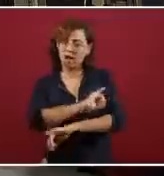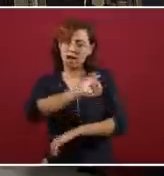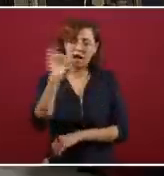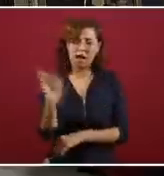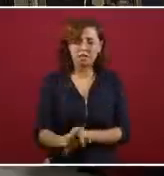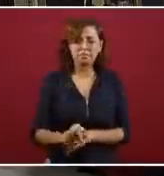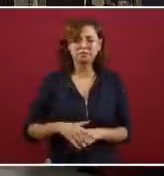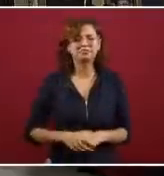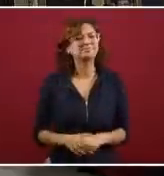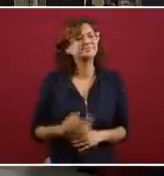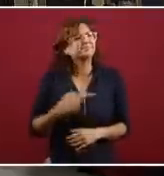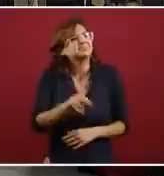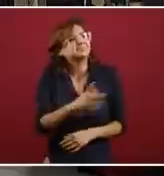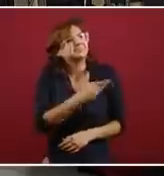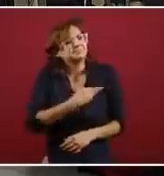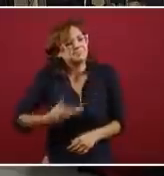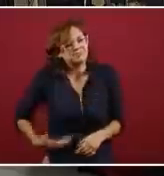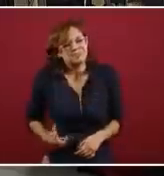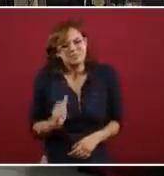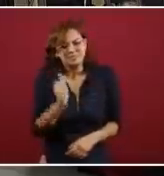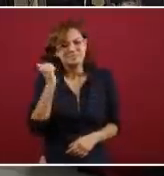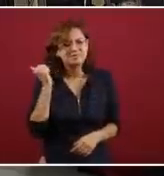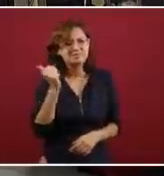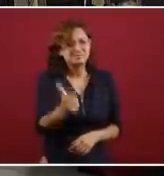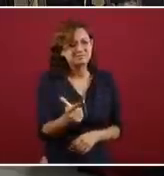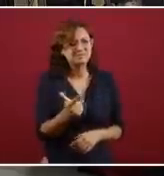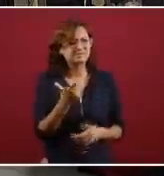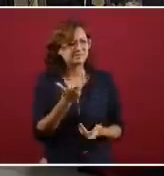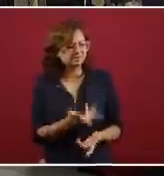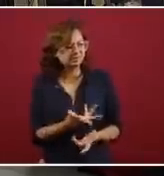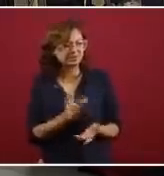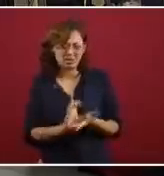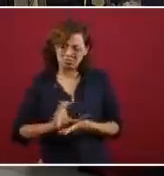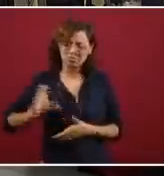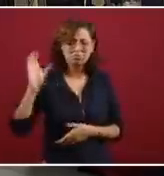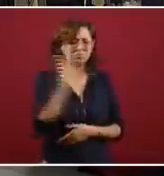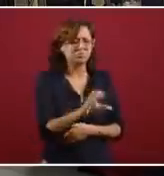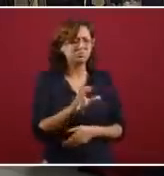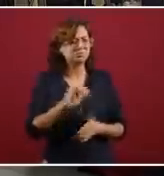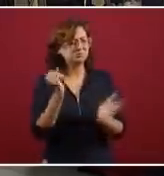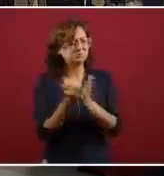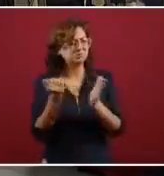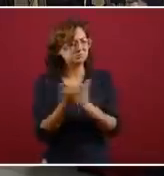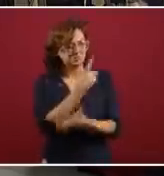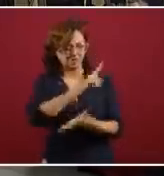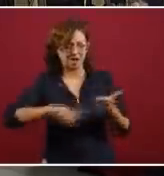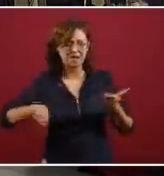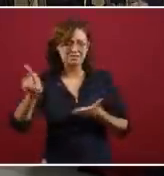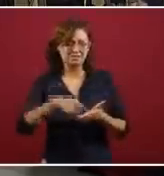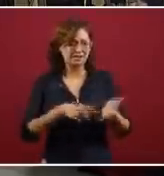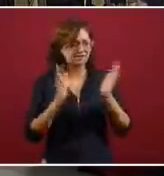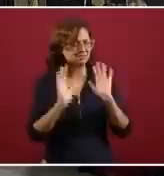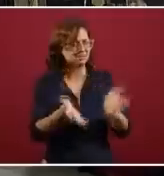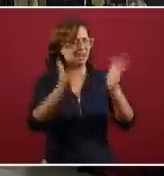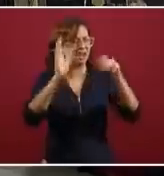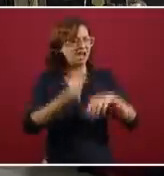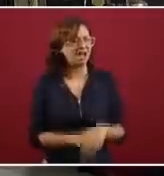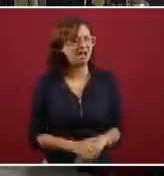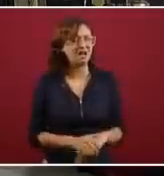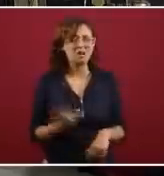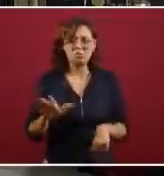rendija en la que se pueda cancelar ese alto interés? Porque finalmente los mexicanos, los que viven